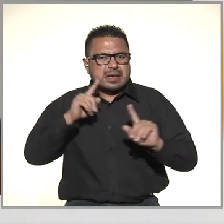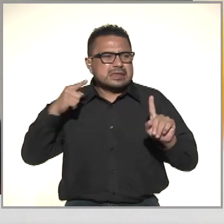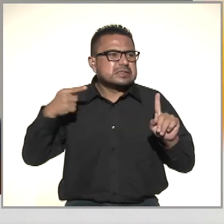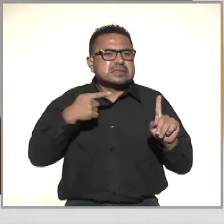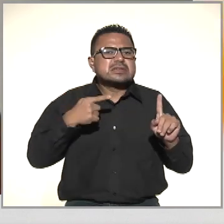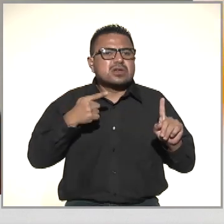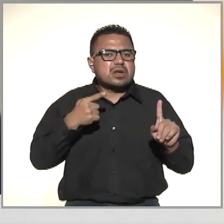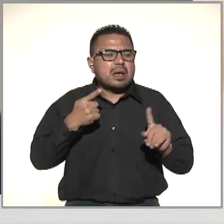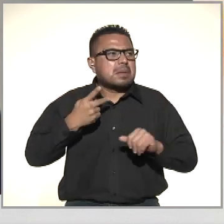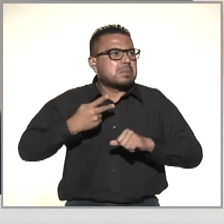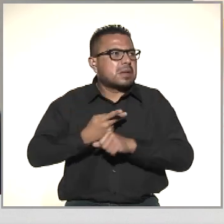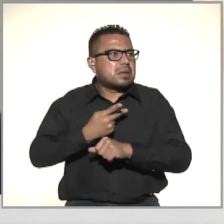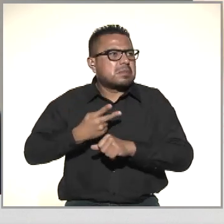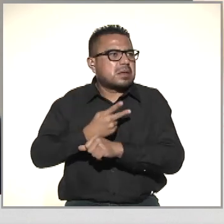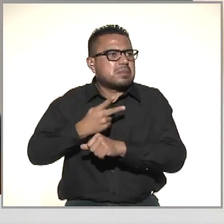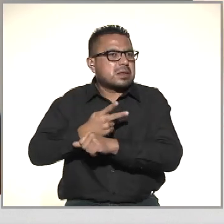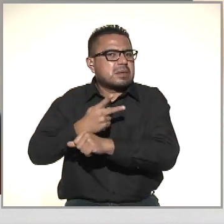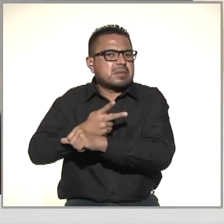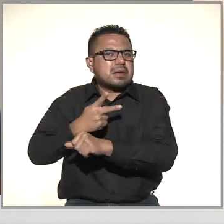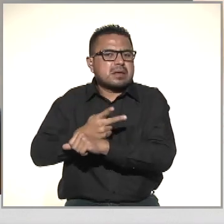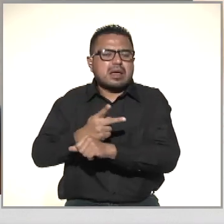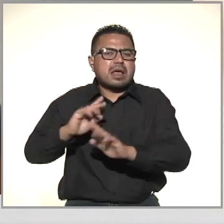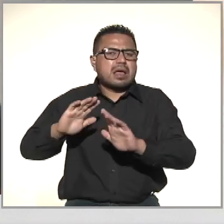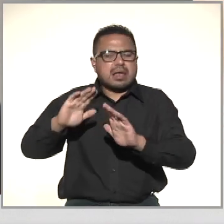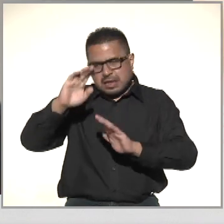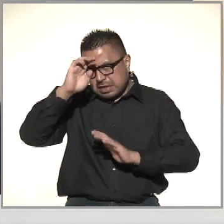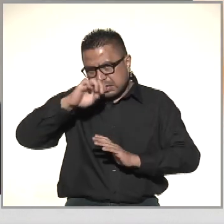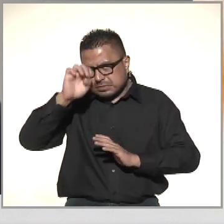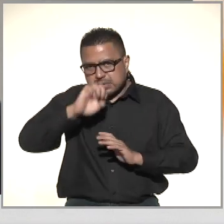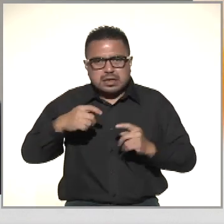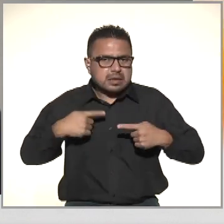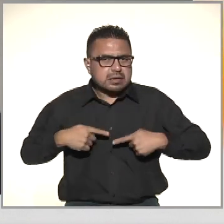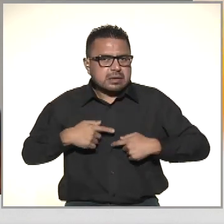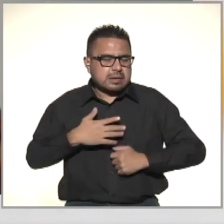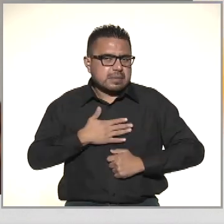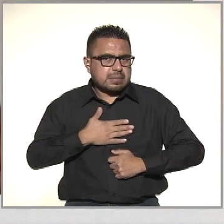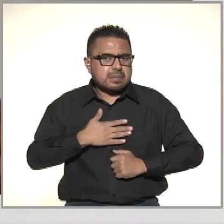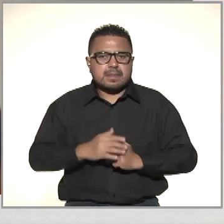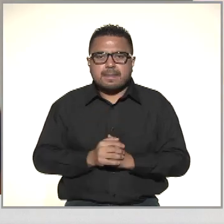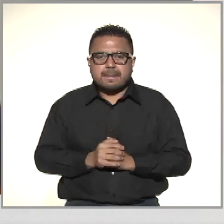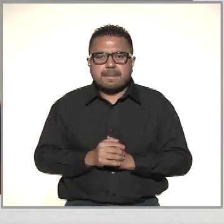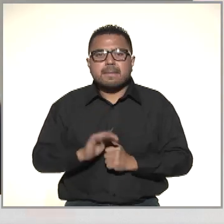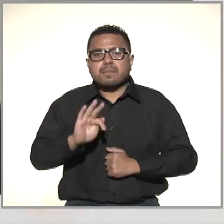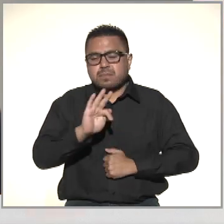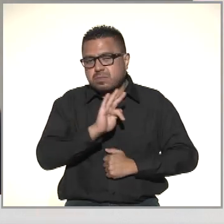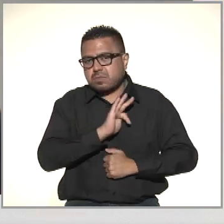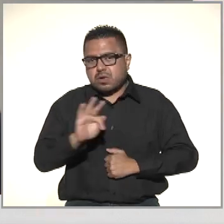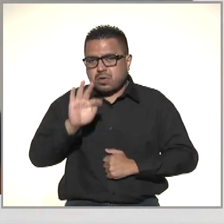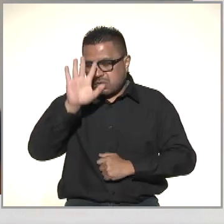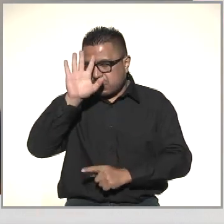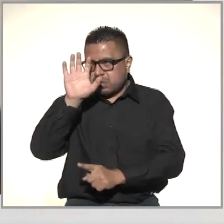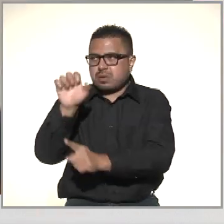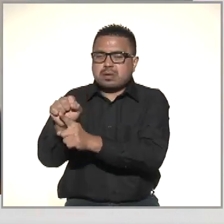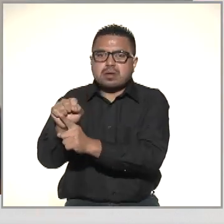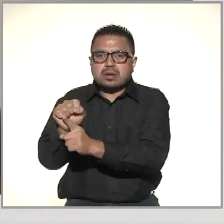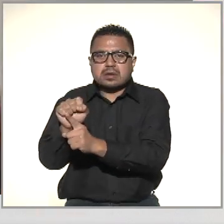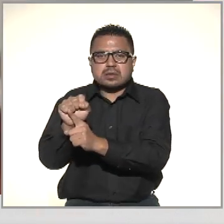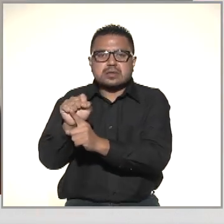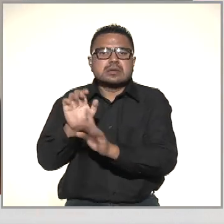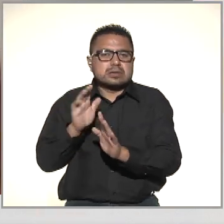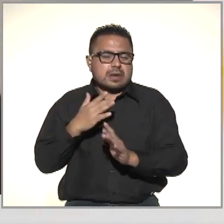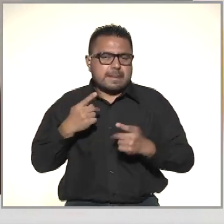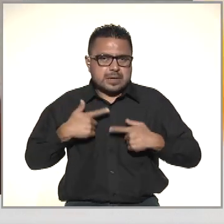de lo que está ocurriendo en la experiencia de la persona. Y podemos captarla fundamentalmente, bueno,